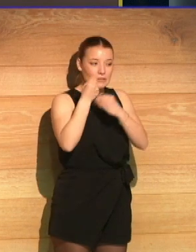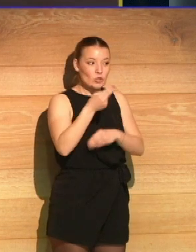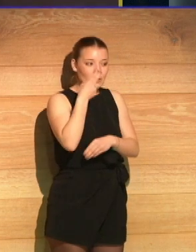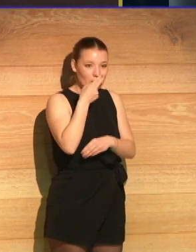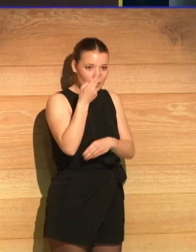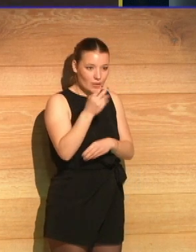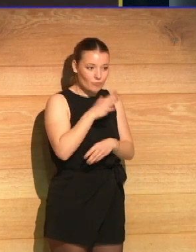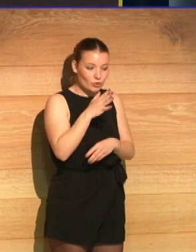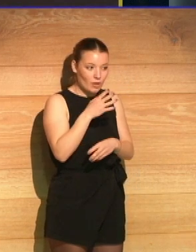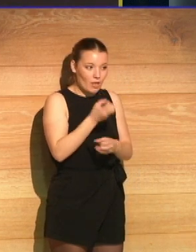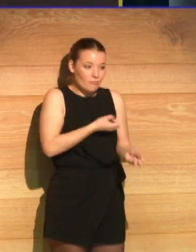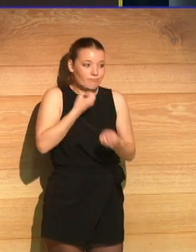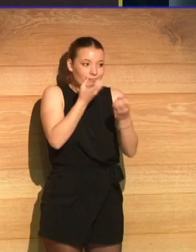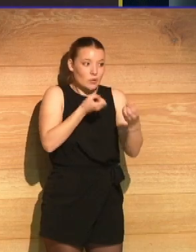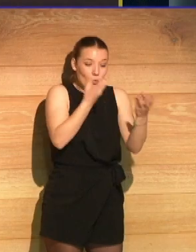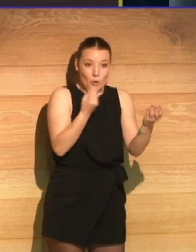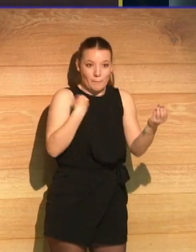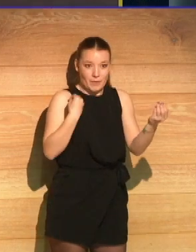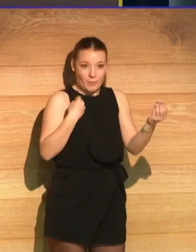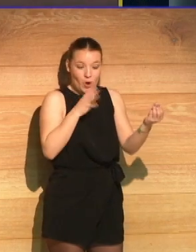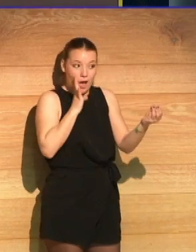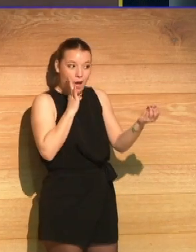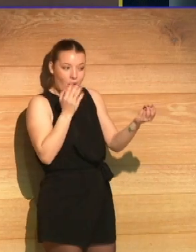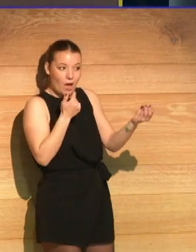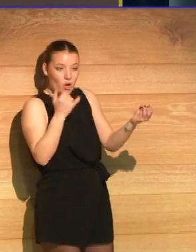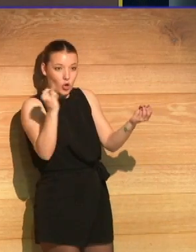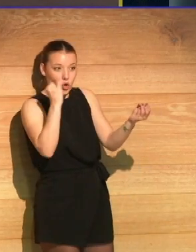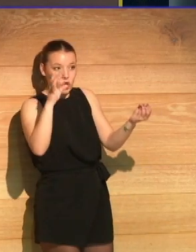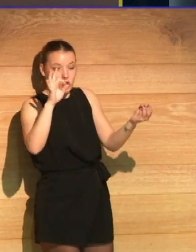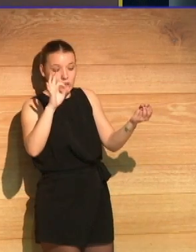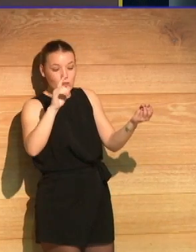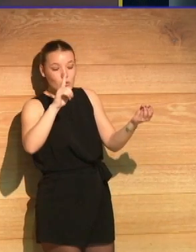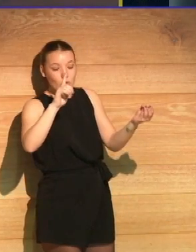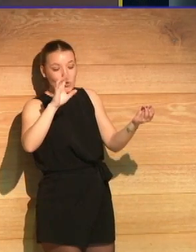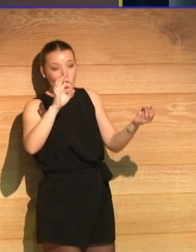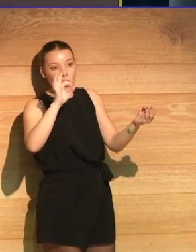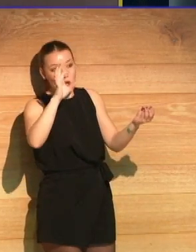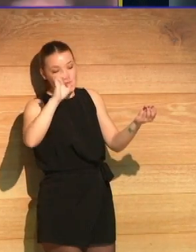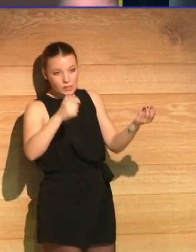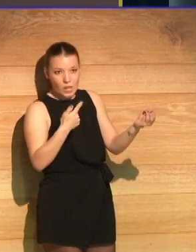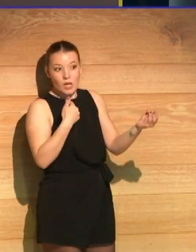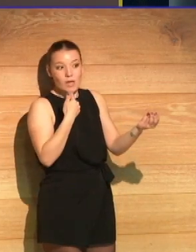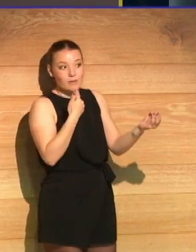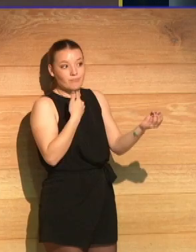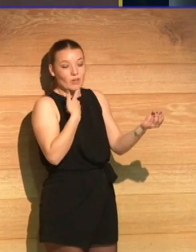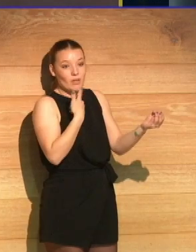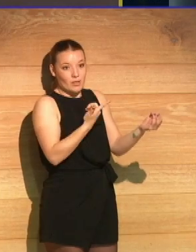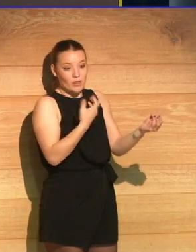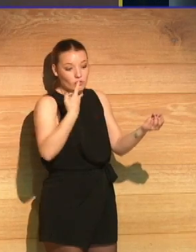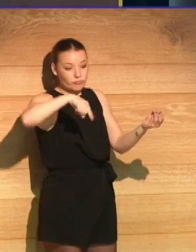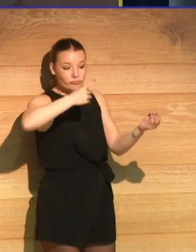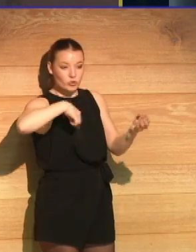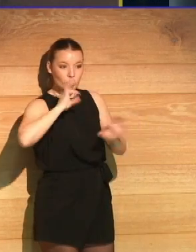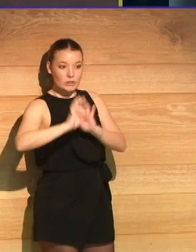que hizo José Luis ahorita es como la misma. Arrancamos la obra con la escritora, la